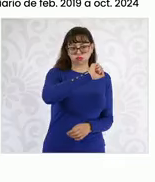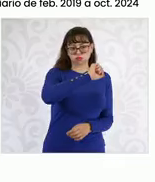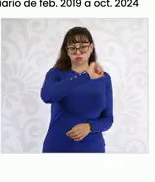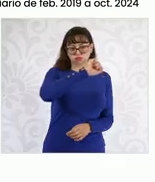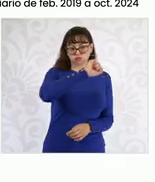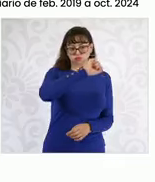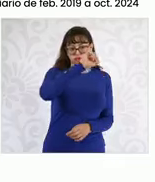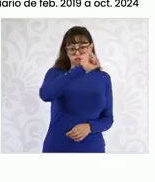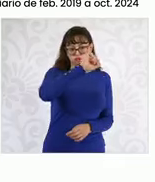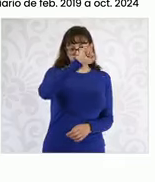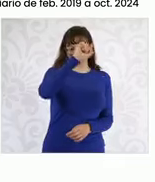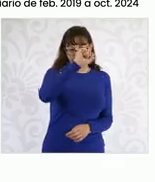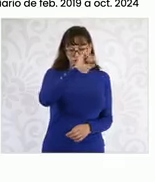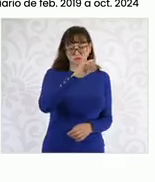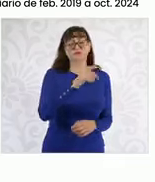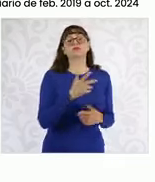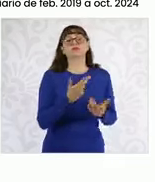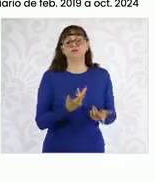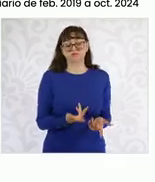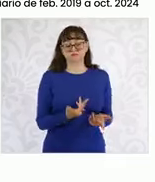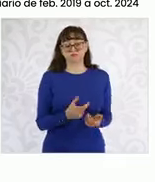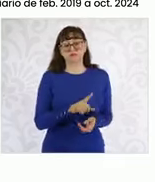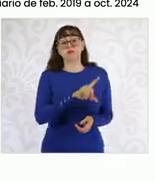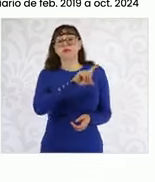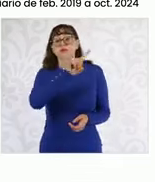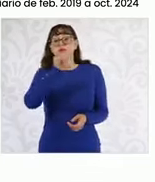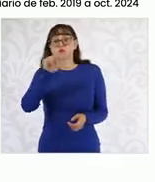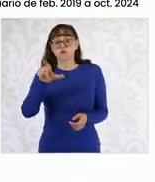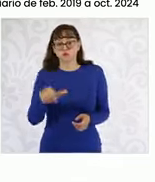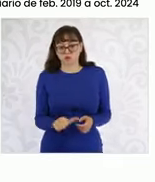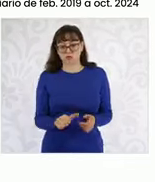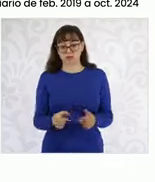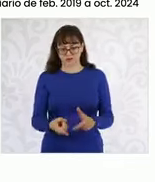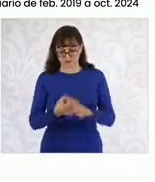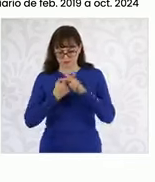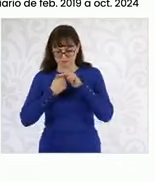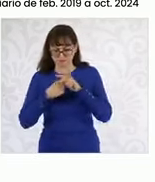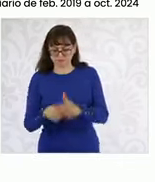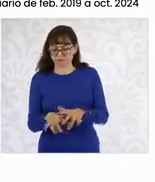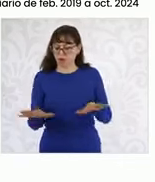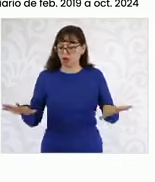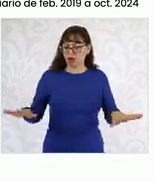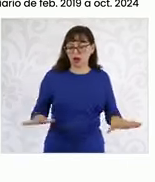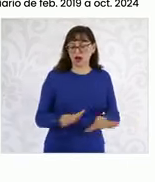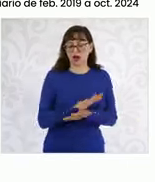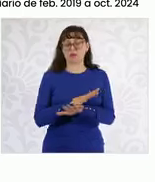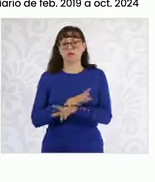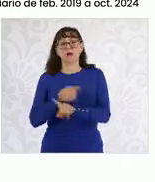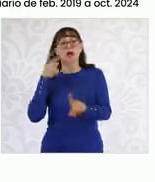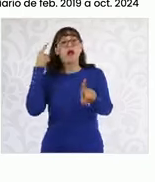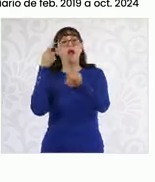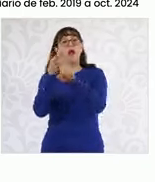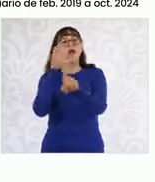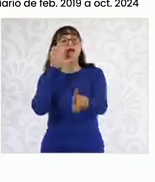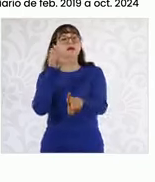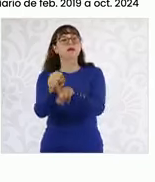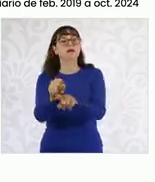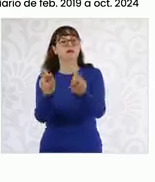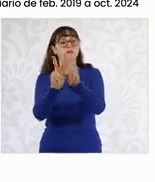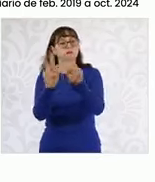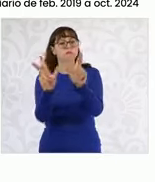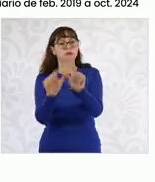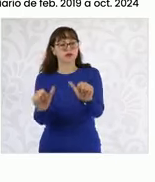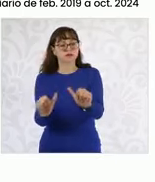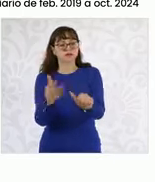el país. Sin embargo, gracias a la estrategia de construcción de paz implementada por el gobierno del